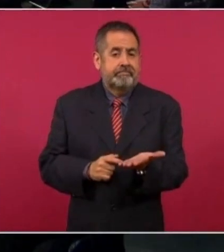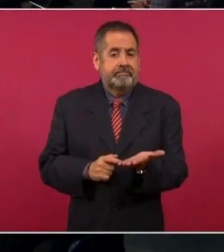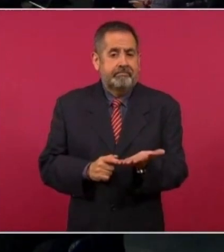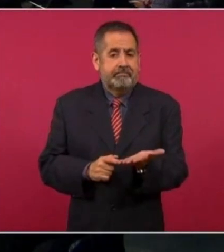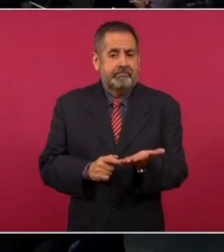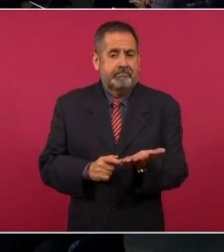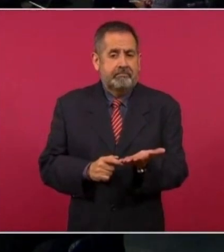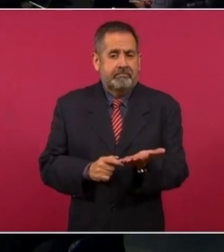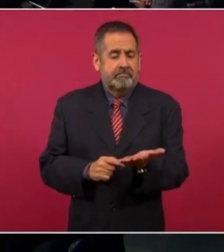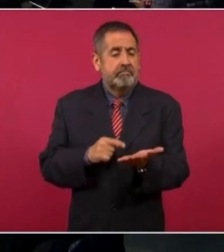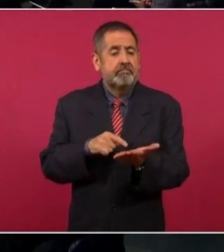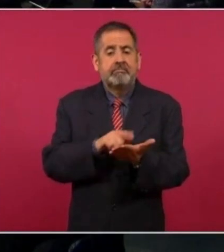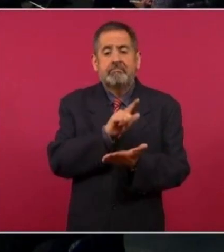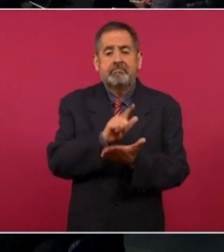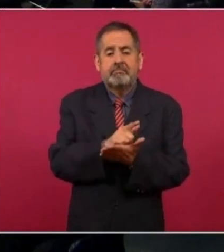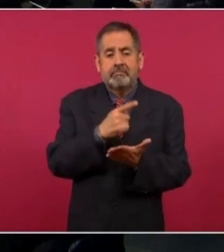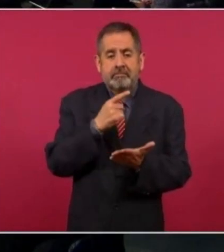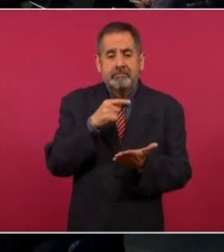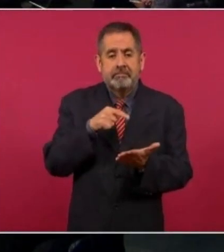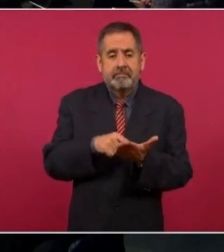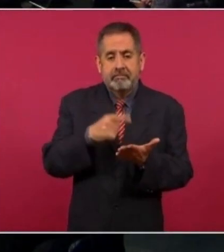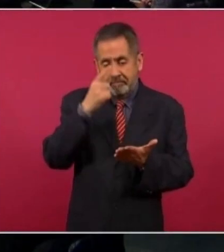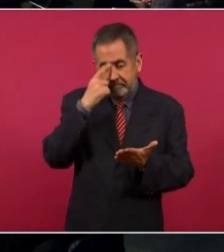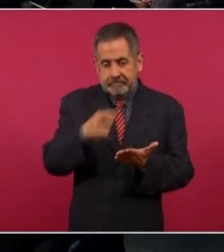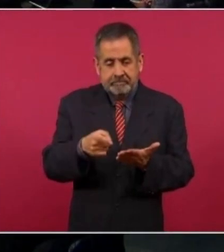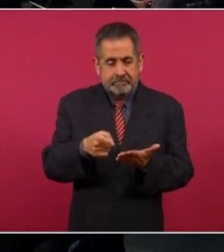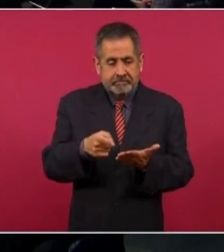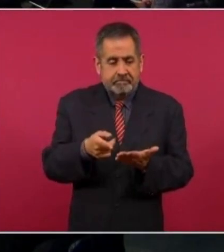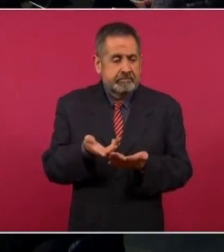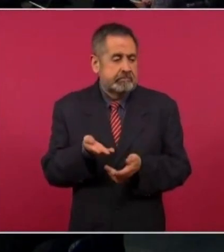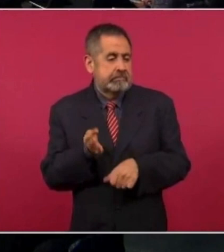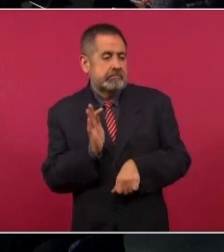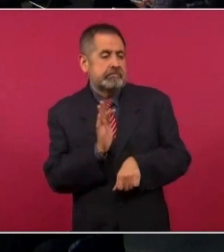se aplique en beneficio